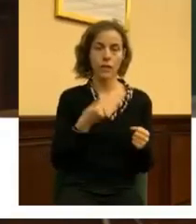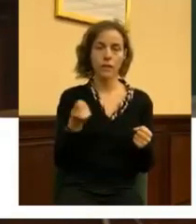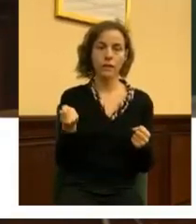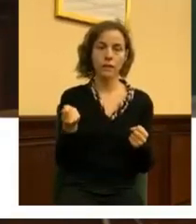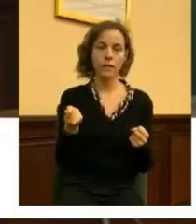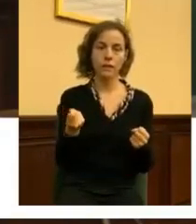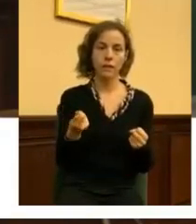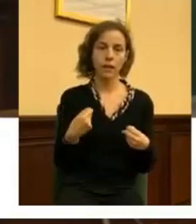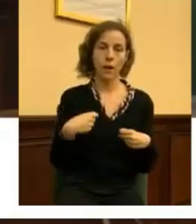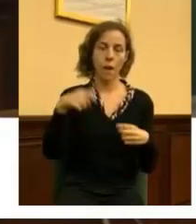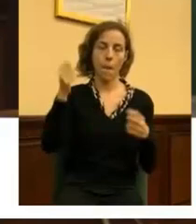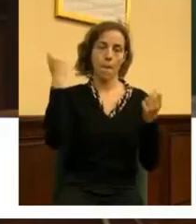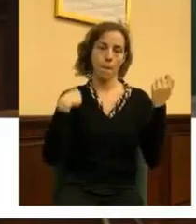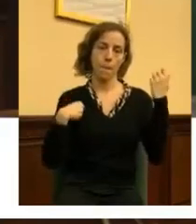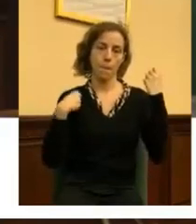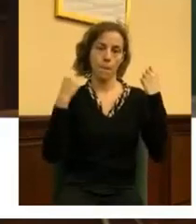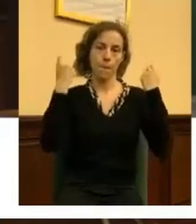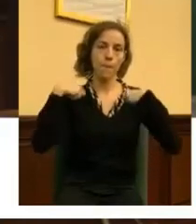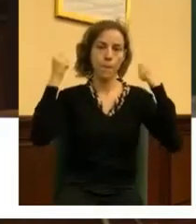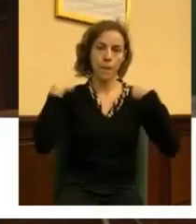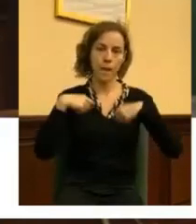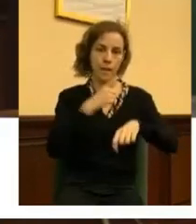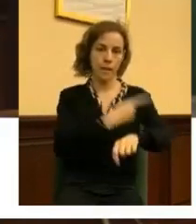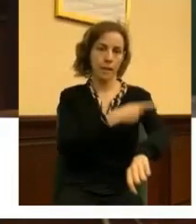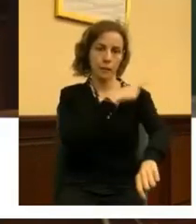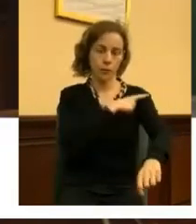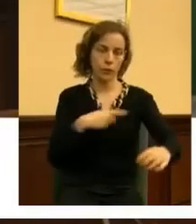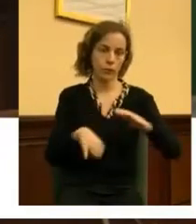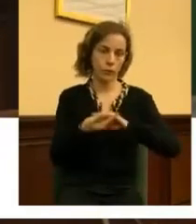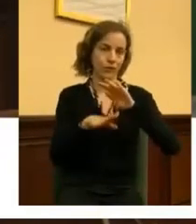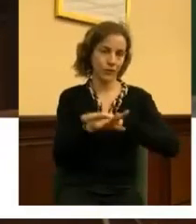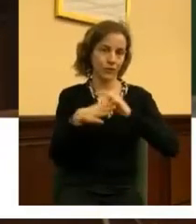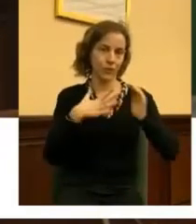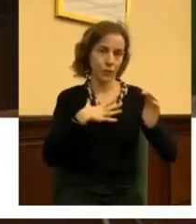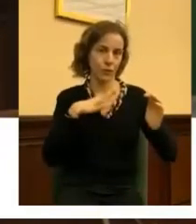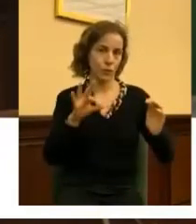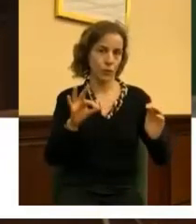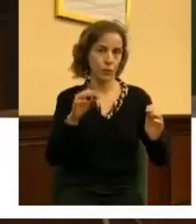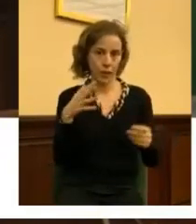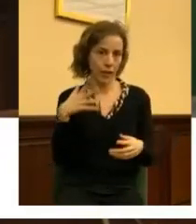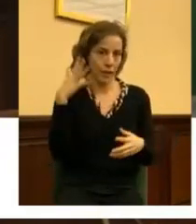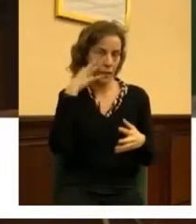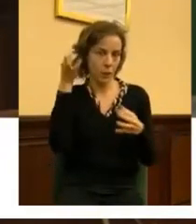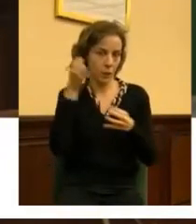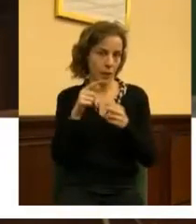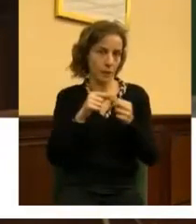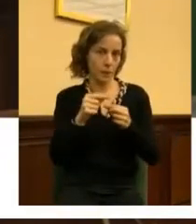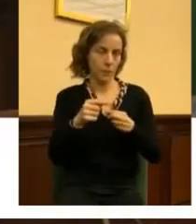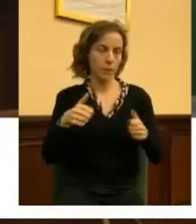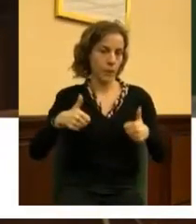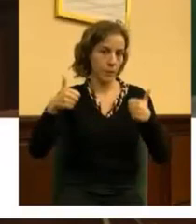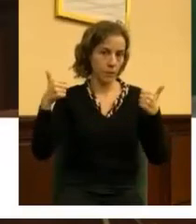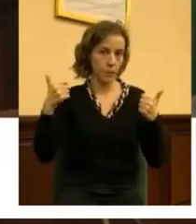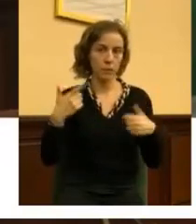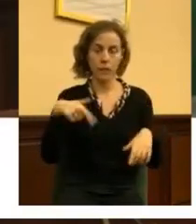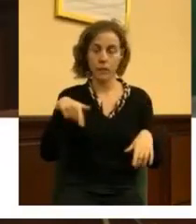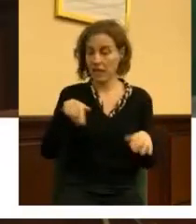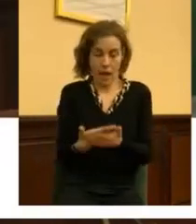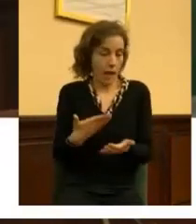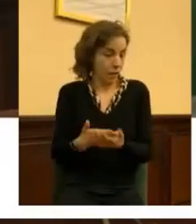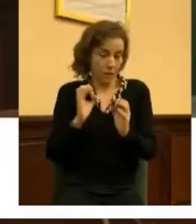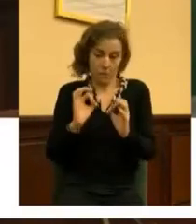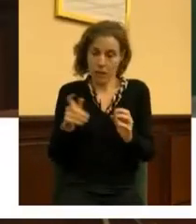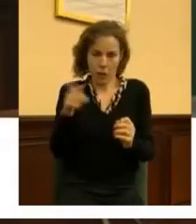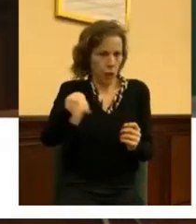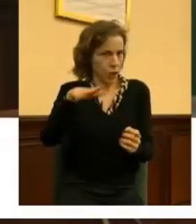pues todas las prácticas deportivas que sea posible. Dice usted que estamos pidiendo aquí, no sé si se ha